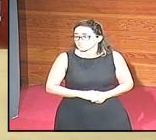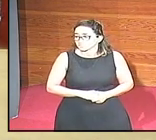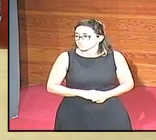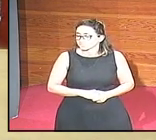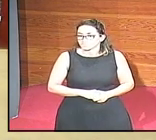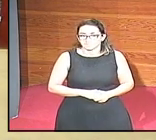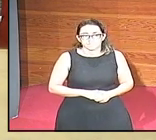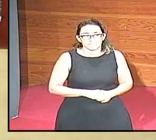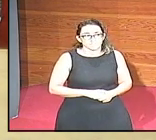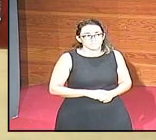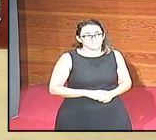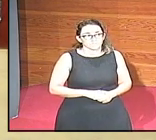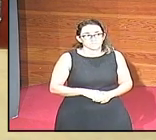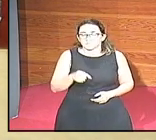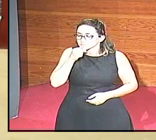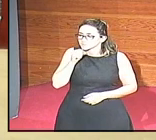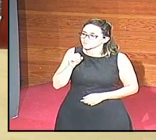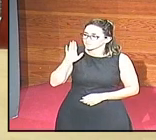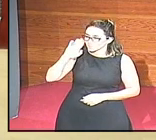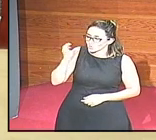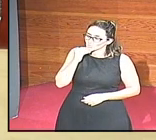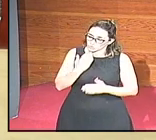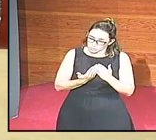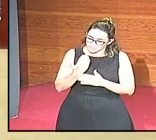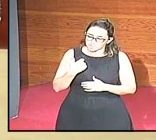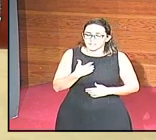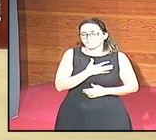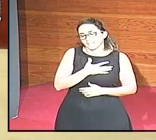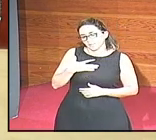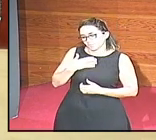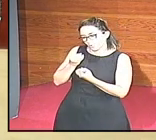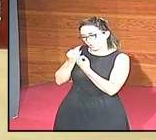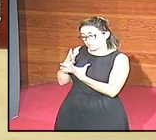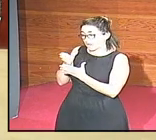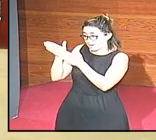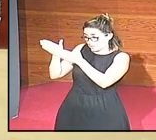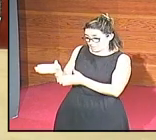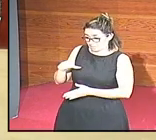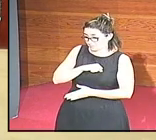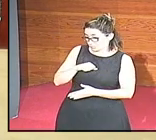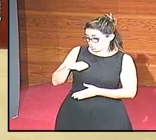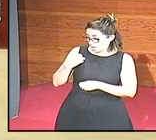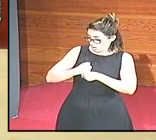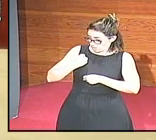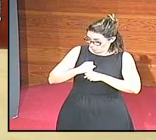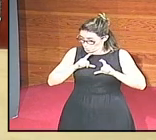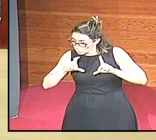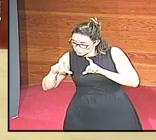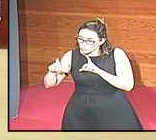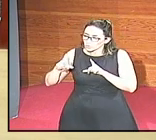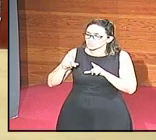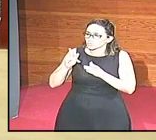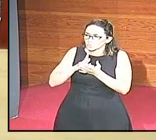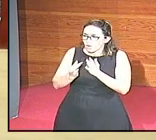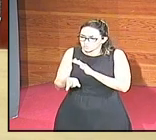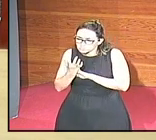Sí, buenos días. Te quería comentar, en tu trabajo personal, ¿qué problemas has podido tener, pues